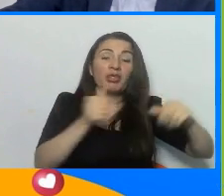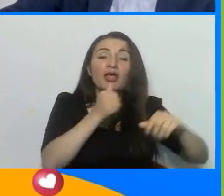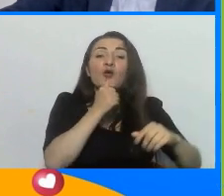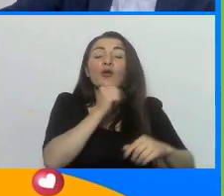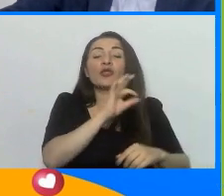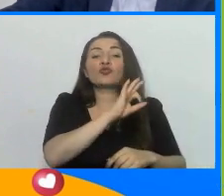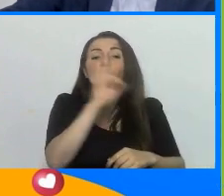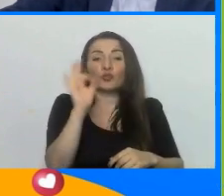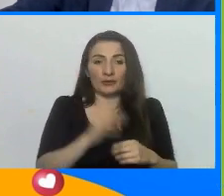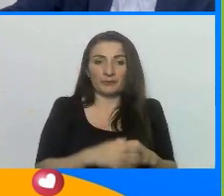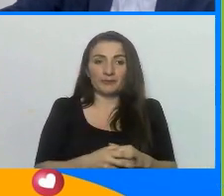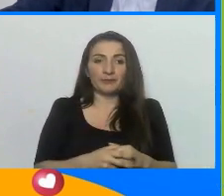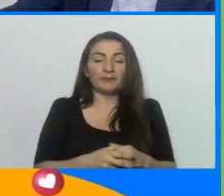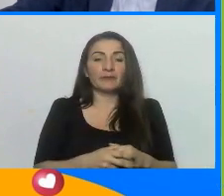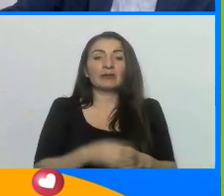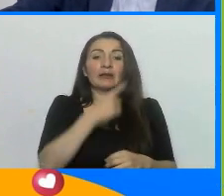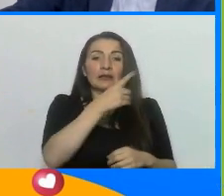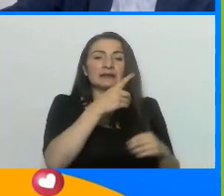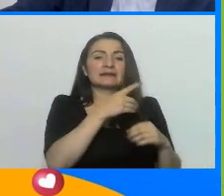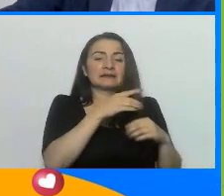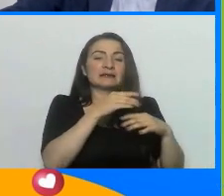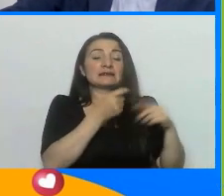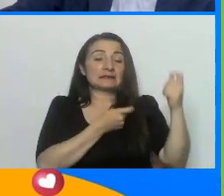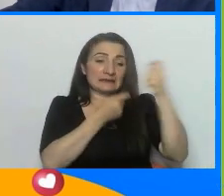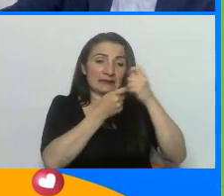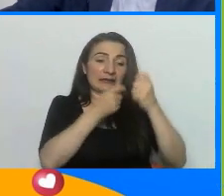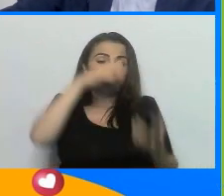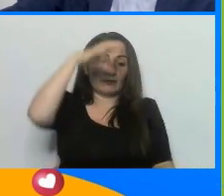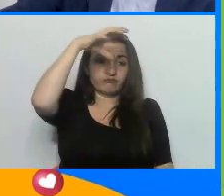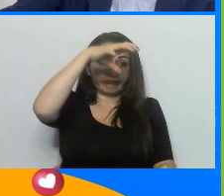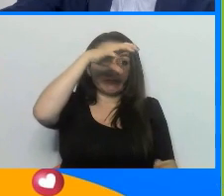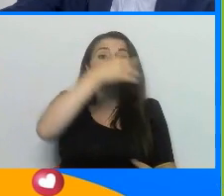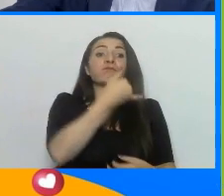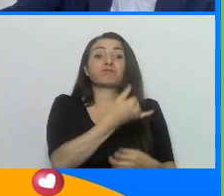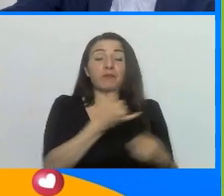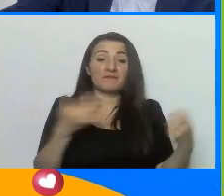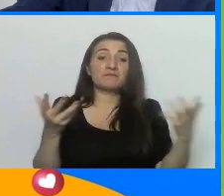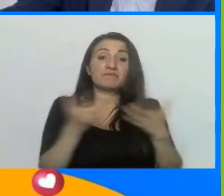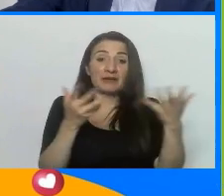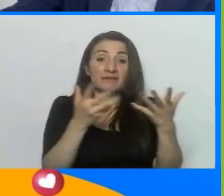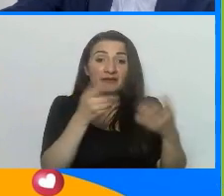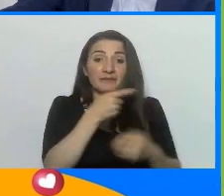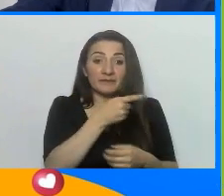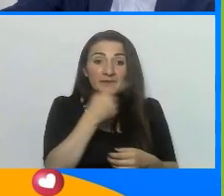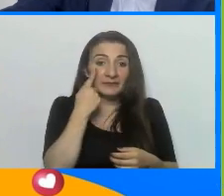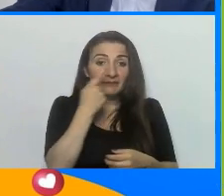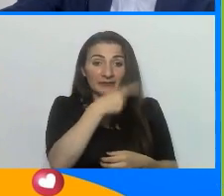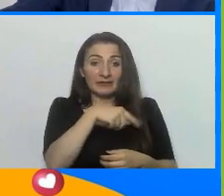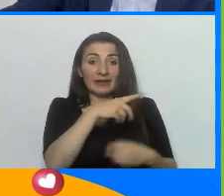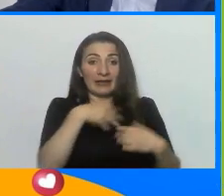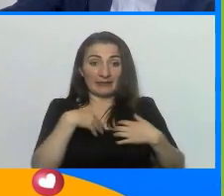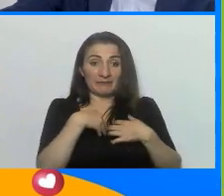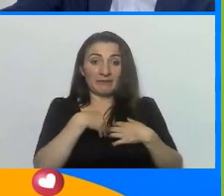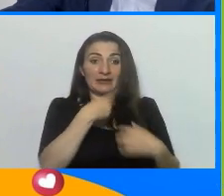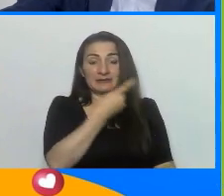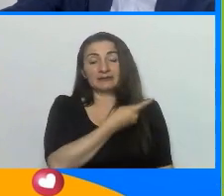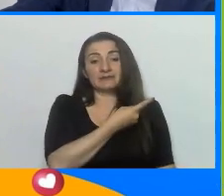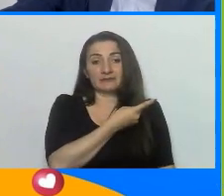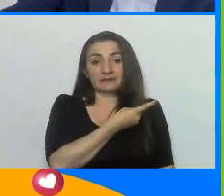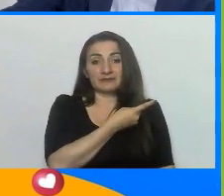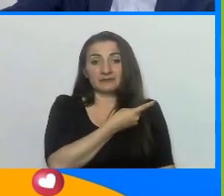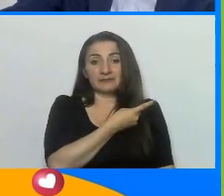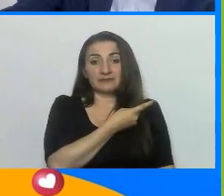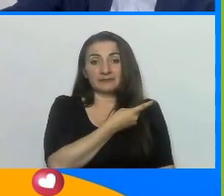en este lugar que es bien agreste, cerca al polo, hay vida. Mire el tipo de vida que hay. Pues